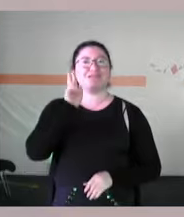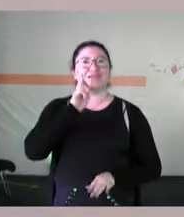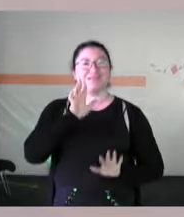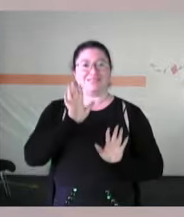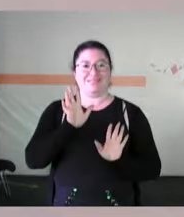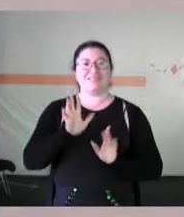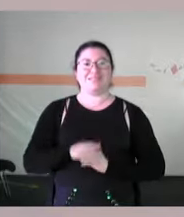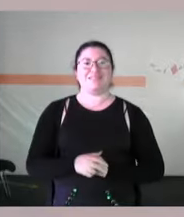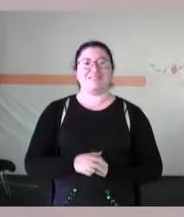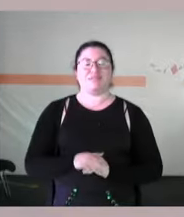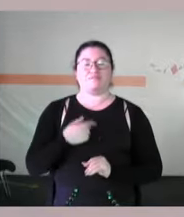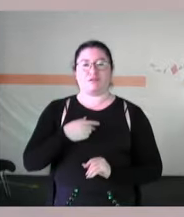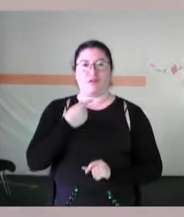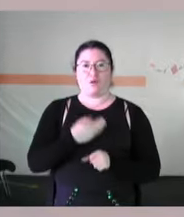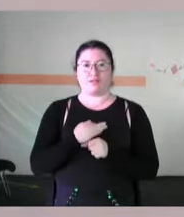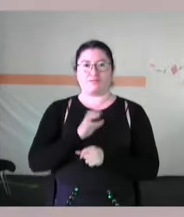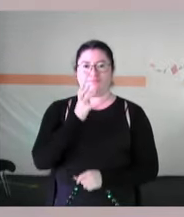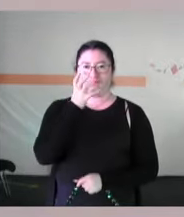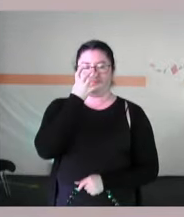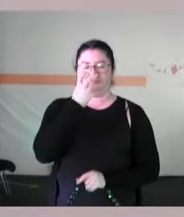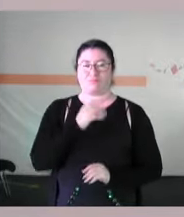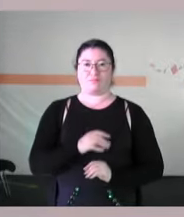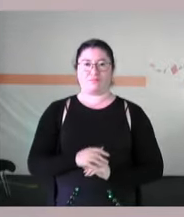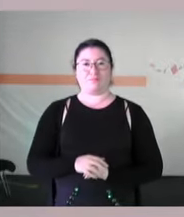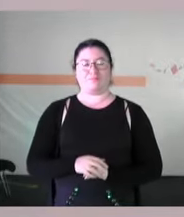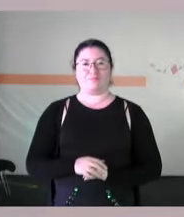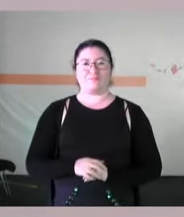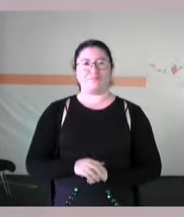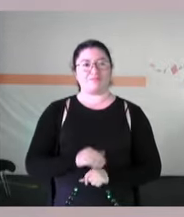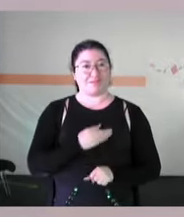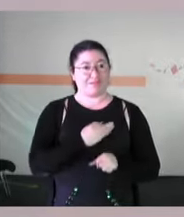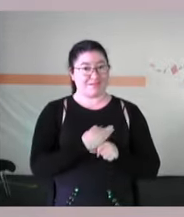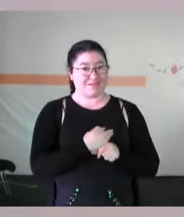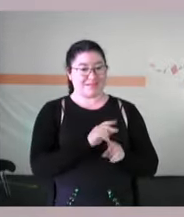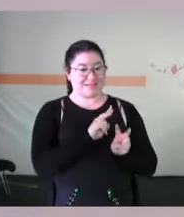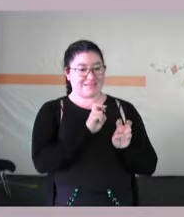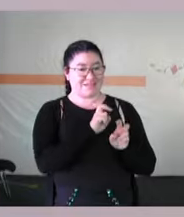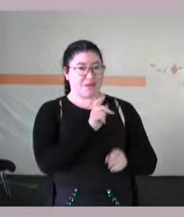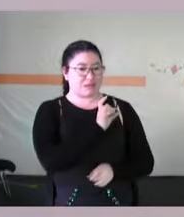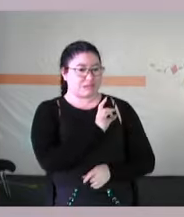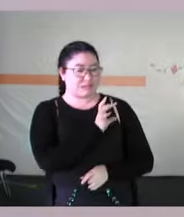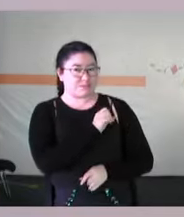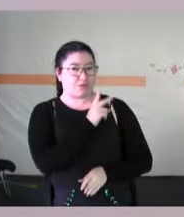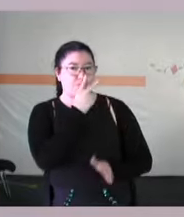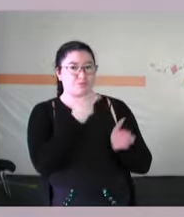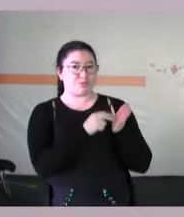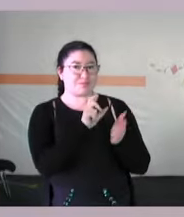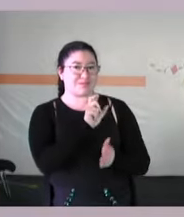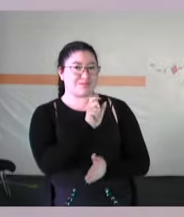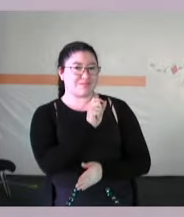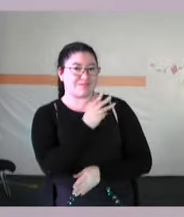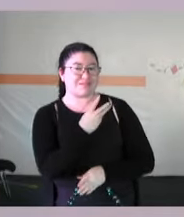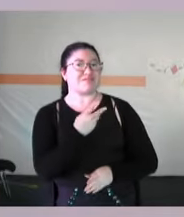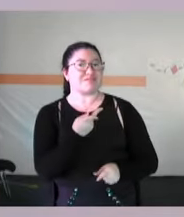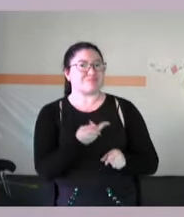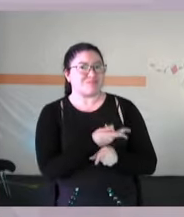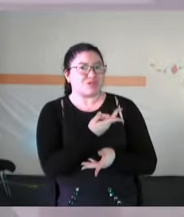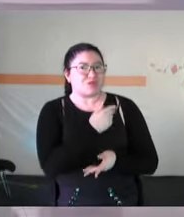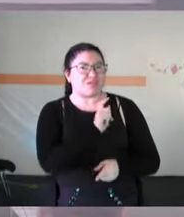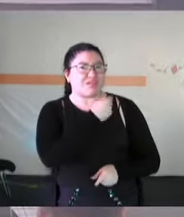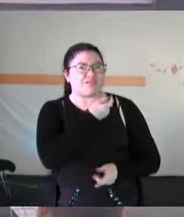Bueno, hay que ponerse seria para responder. El horror en 2023. Sí. Según María Fernanda Ampuero, la diosa del repeluche, ¿qué es el